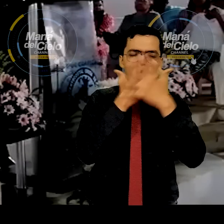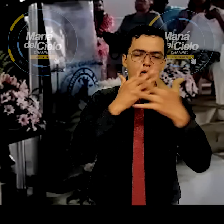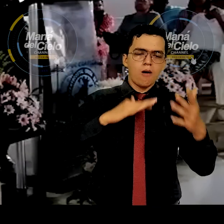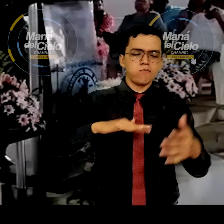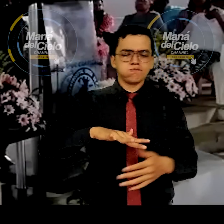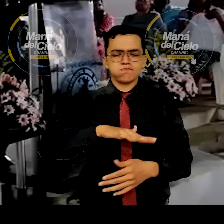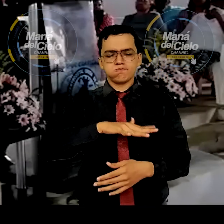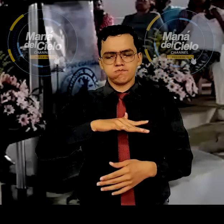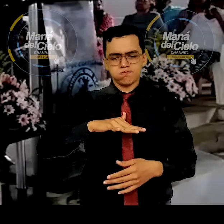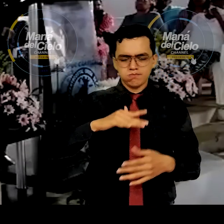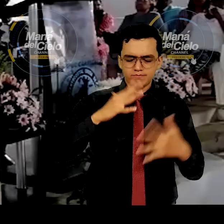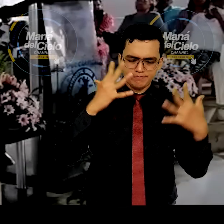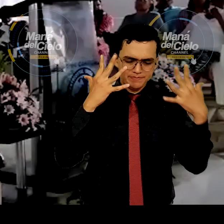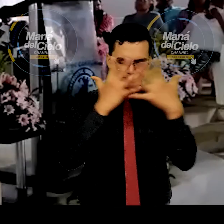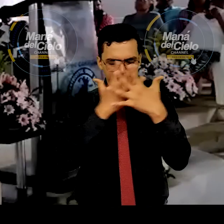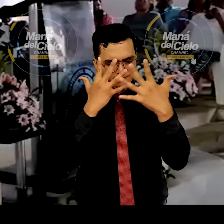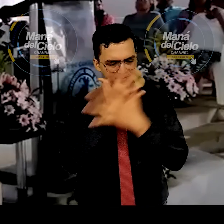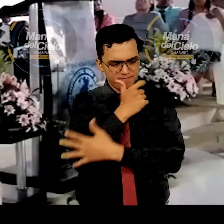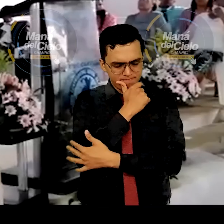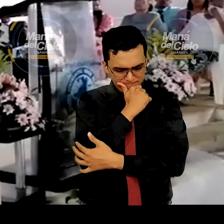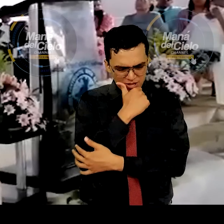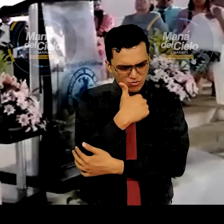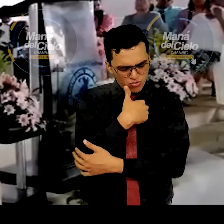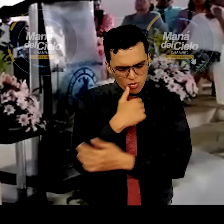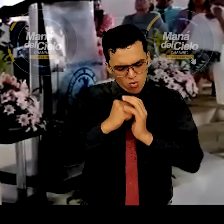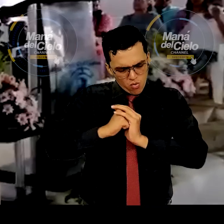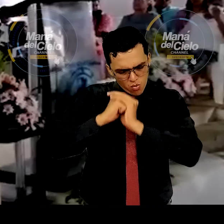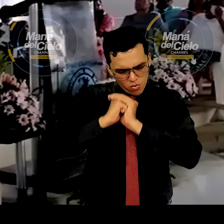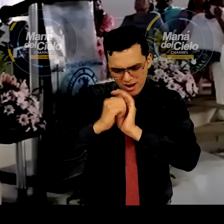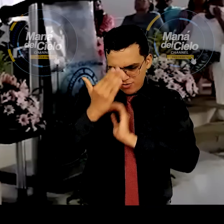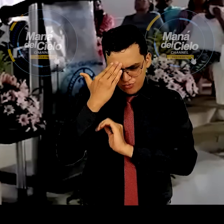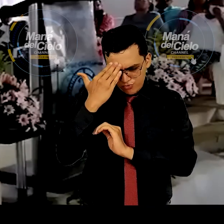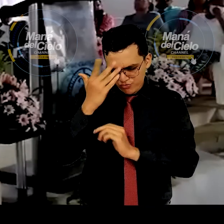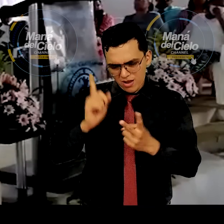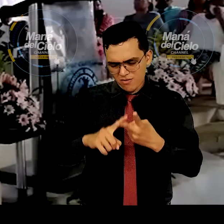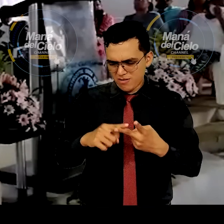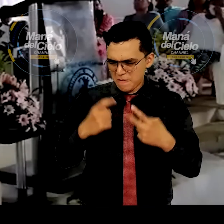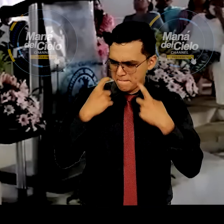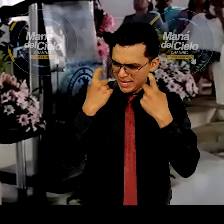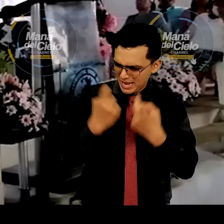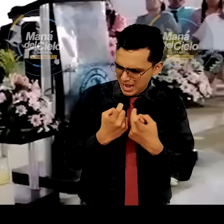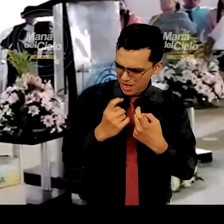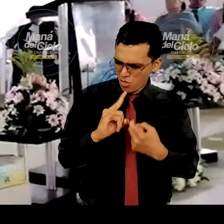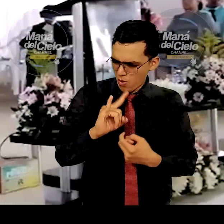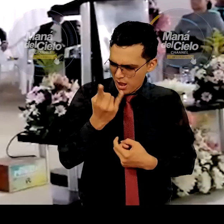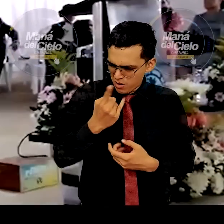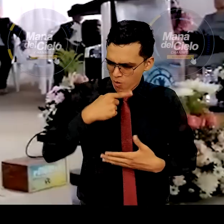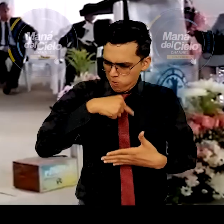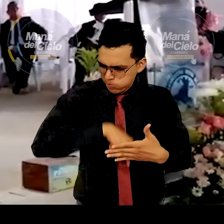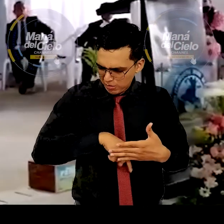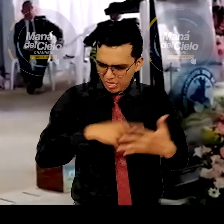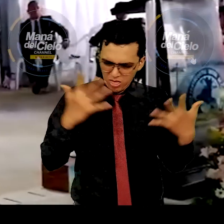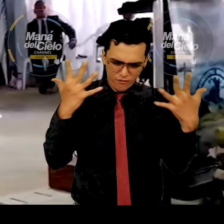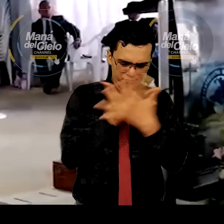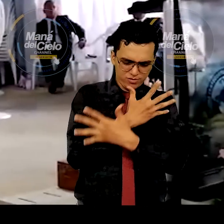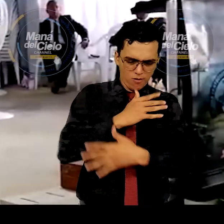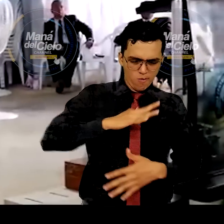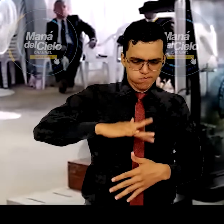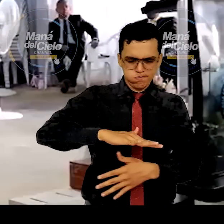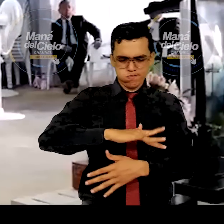Entonces empieza a sacar conclusiones. ¿Será que yo no sé orar? ¿Será que yo he pecado? ¿Será que tantas cosas?